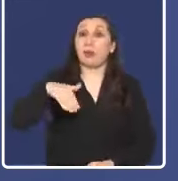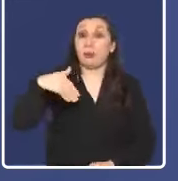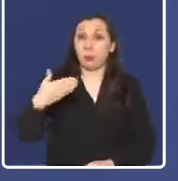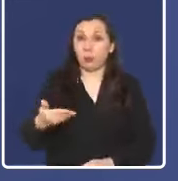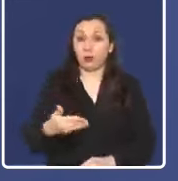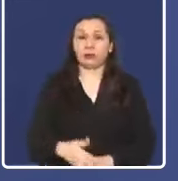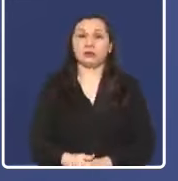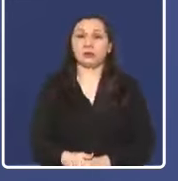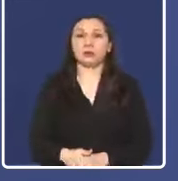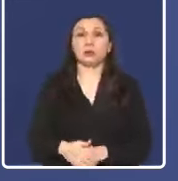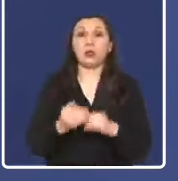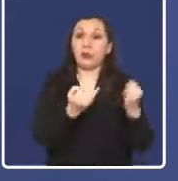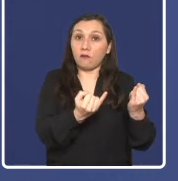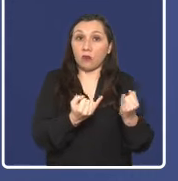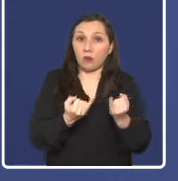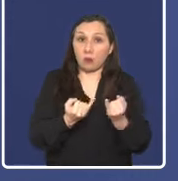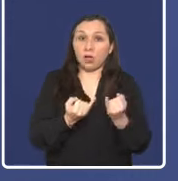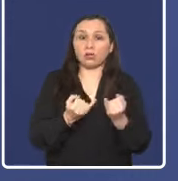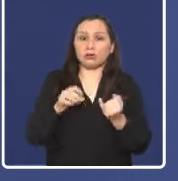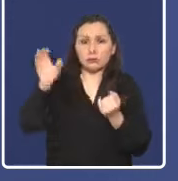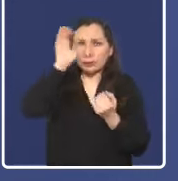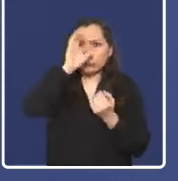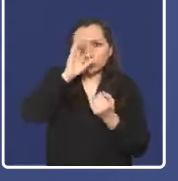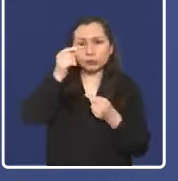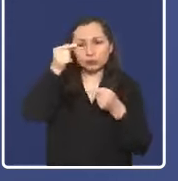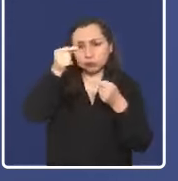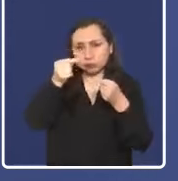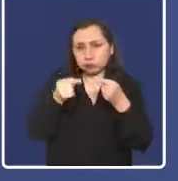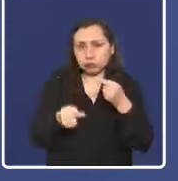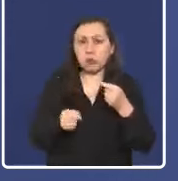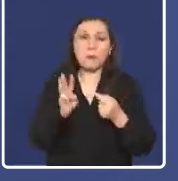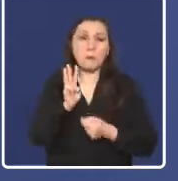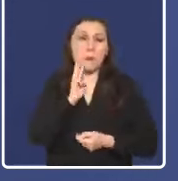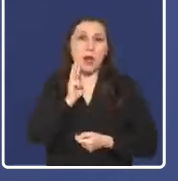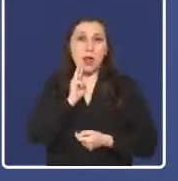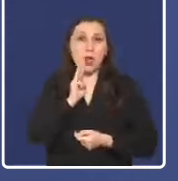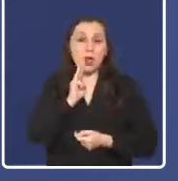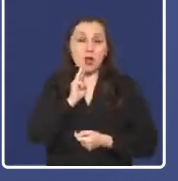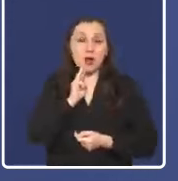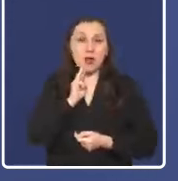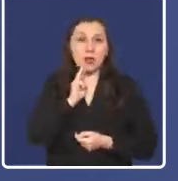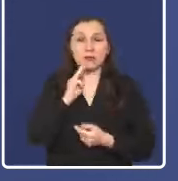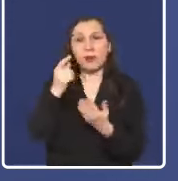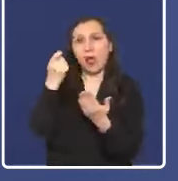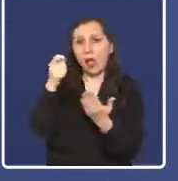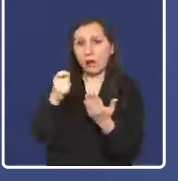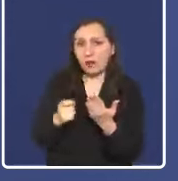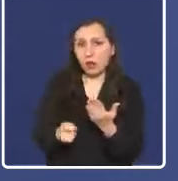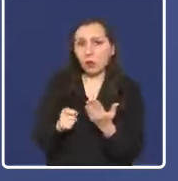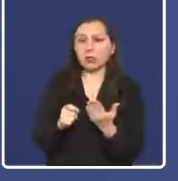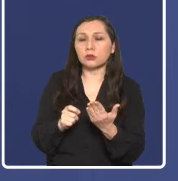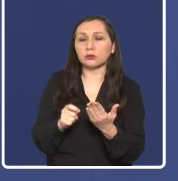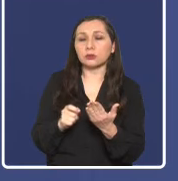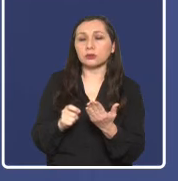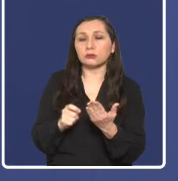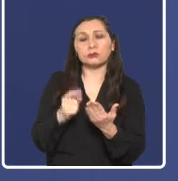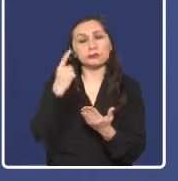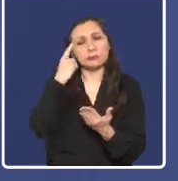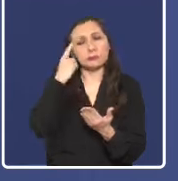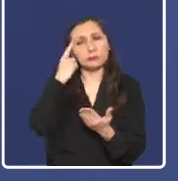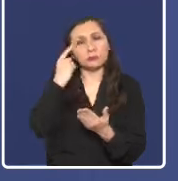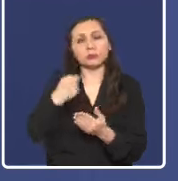Posteriormente, y con los antecedentes recabados durante el día miércoles, se hizo la evaluación correspondiente